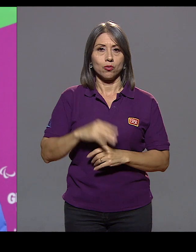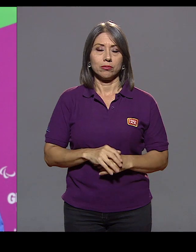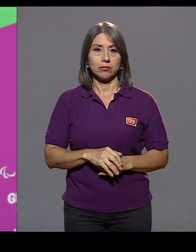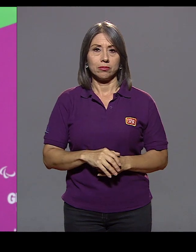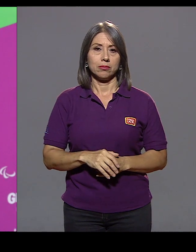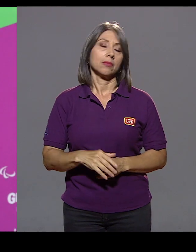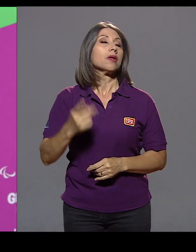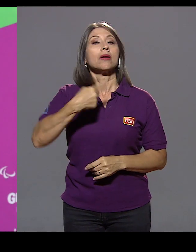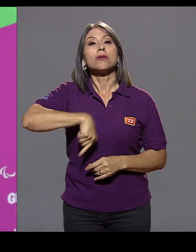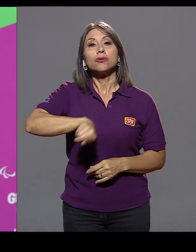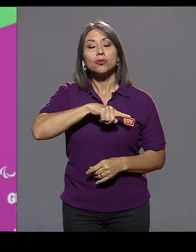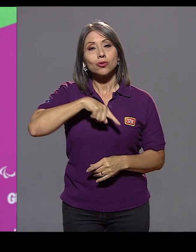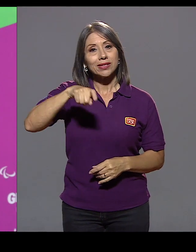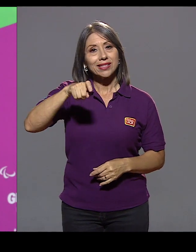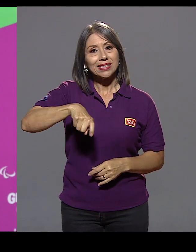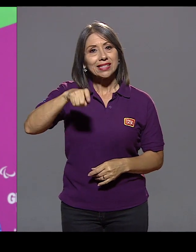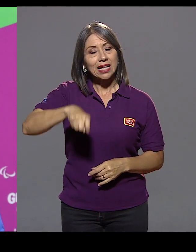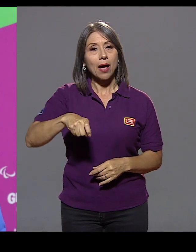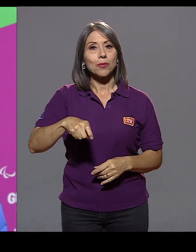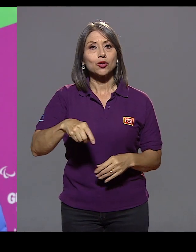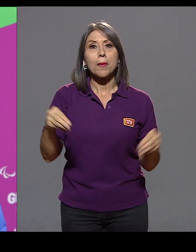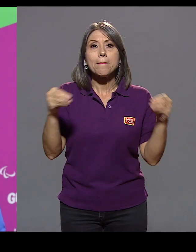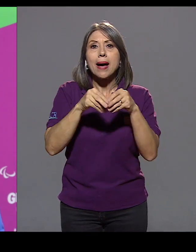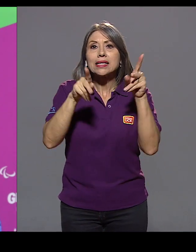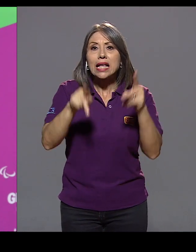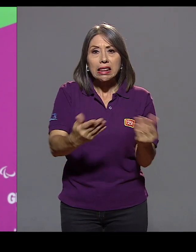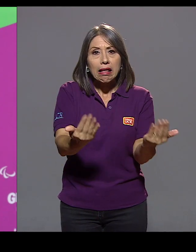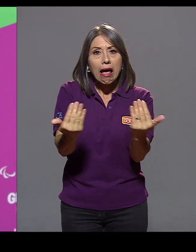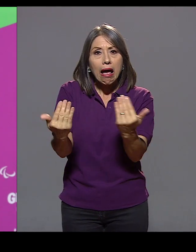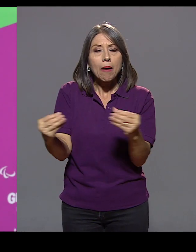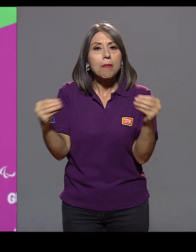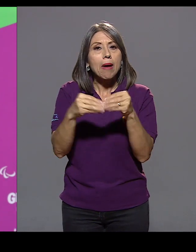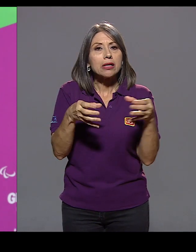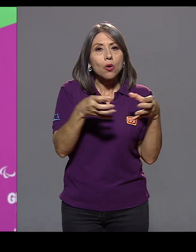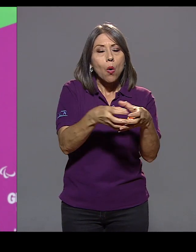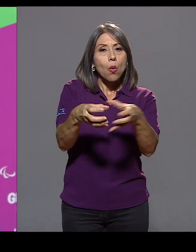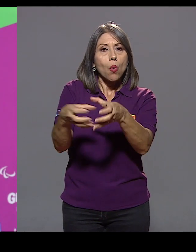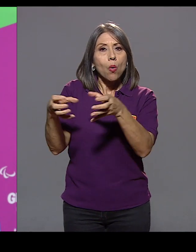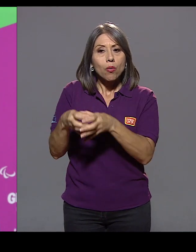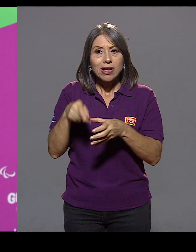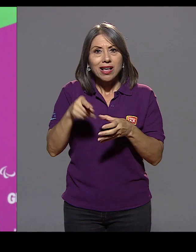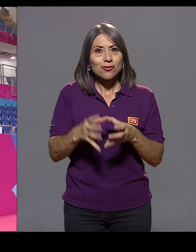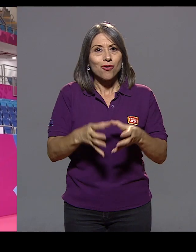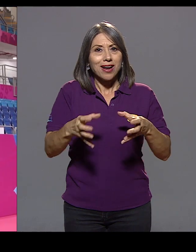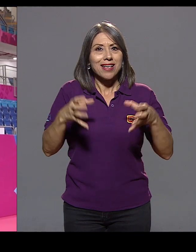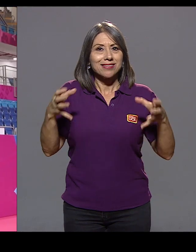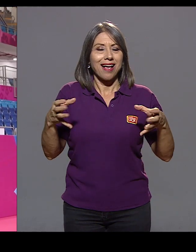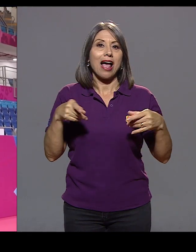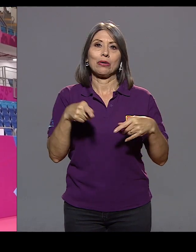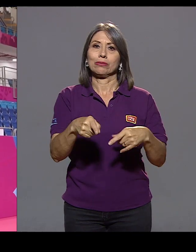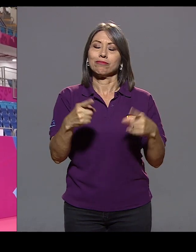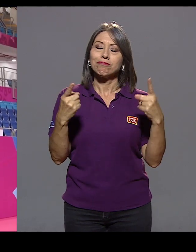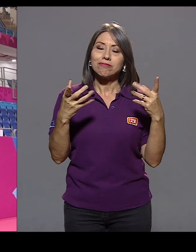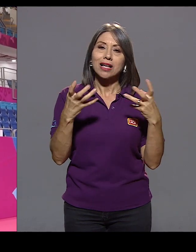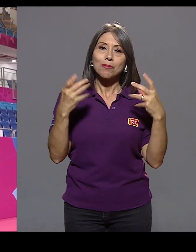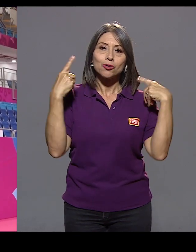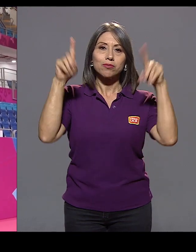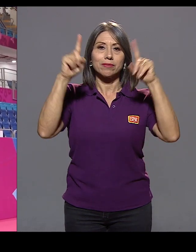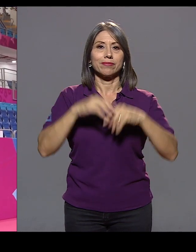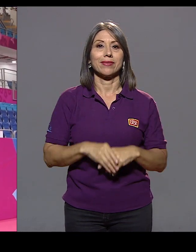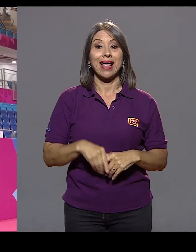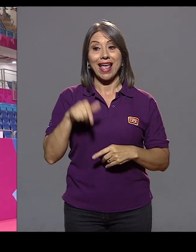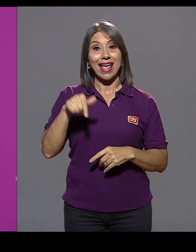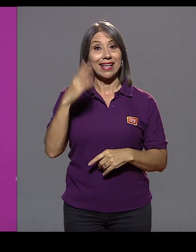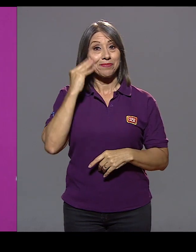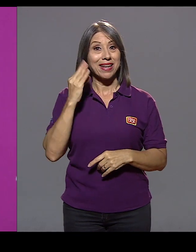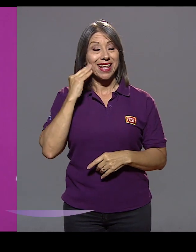Y necesitamos captar más gente, necesitamos más grupos y que esto crezca. Esa es la meta principal. Experiencia,